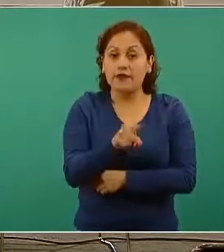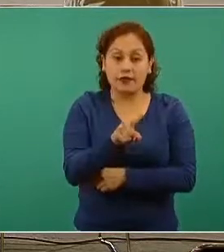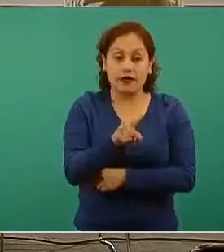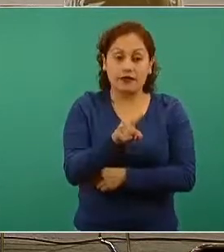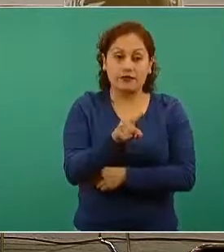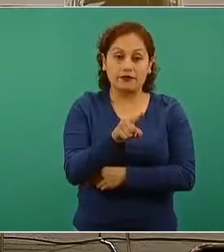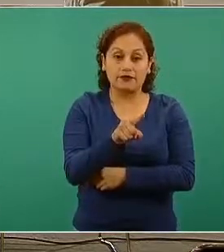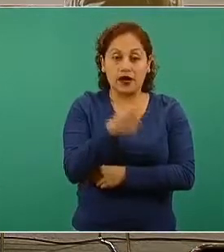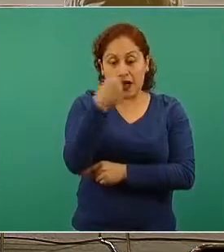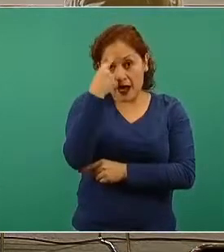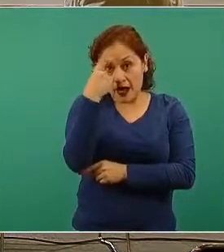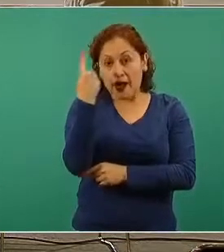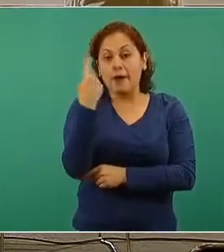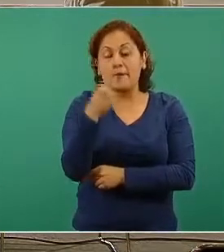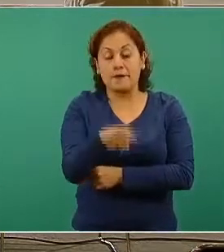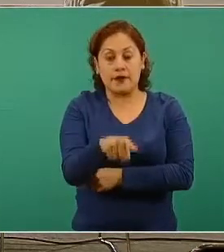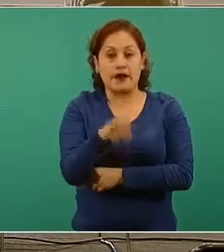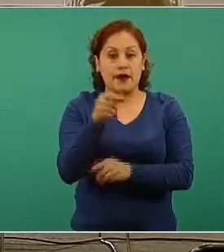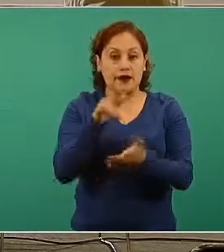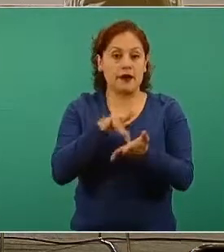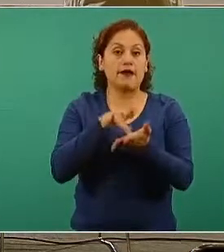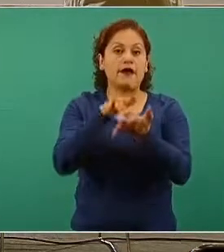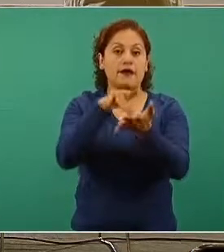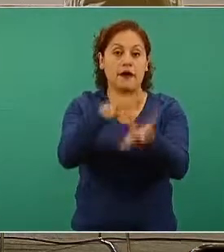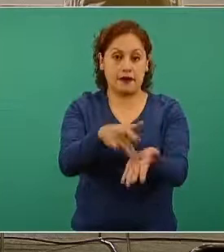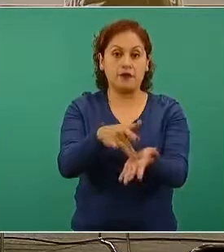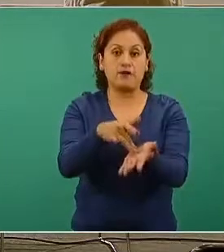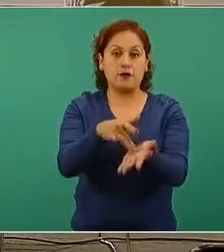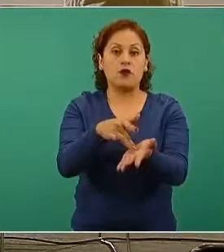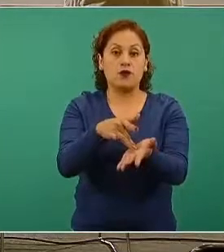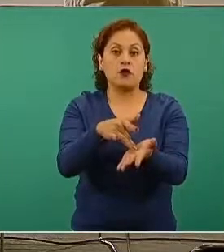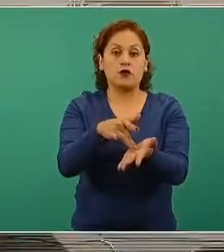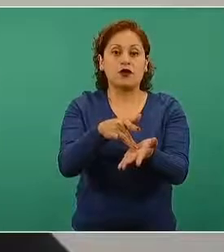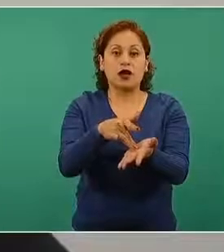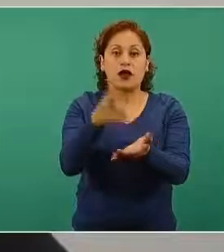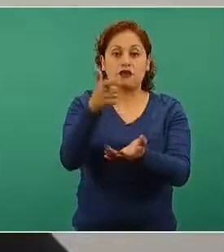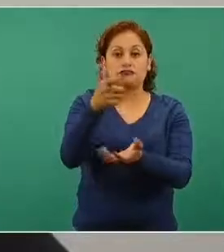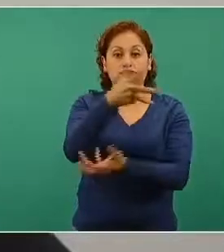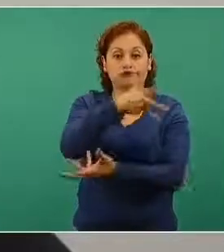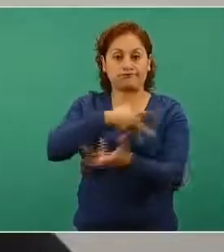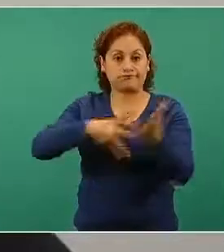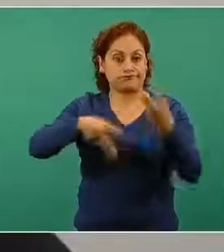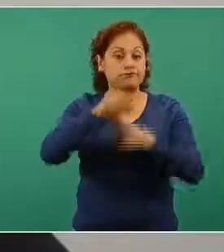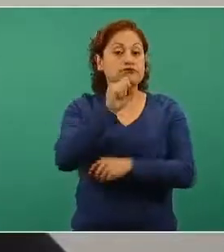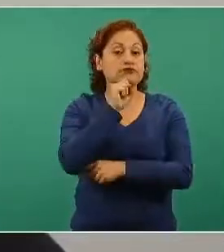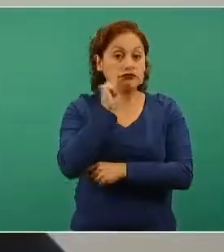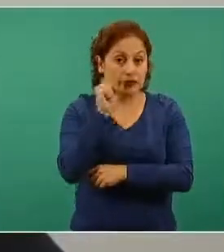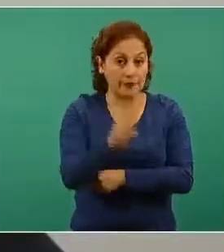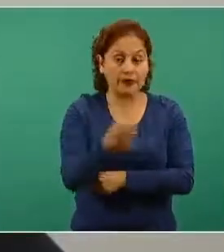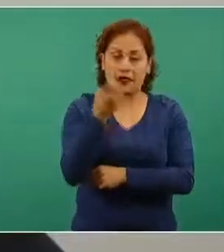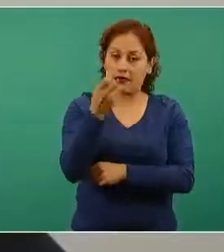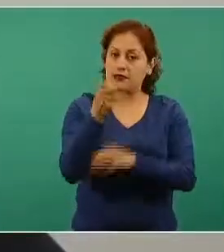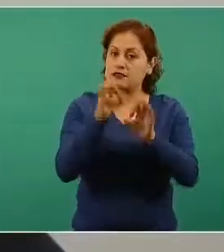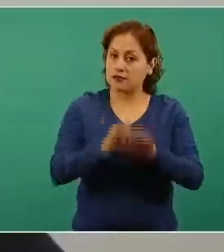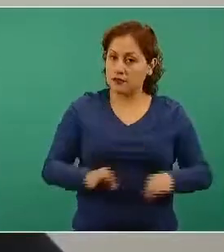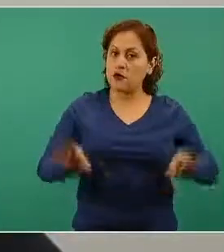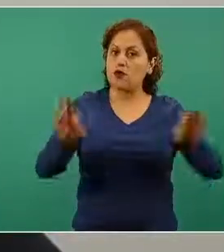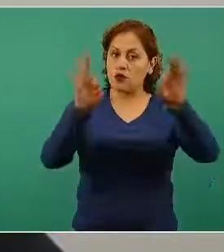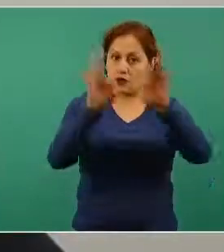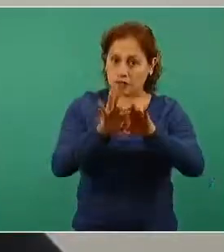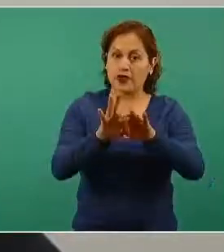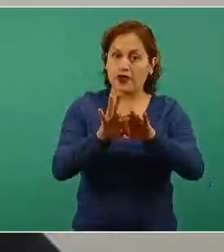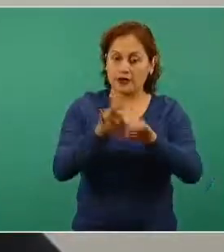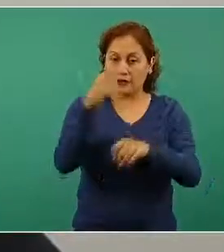poder favorecer un poco más la actividad socioeconómica, que como hemos dicho también es muy importante para